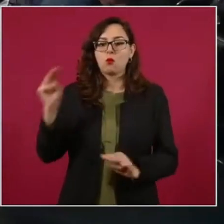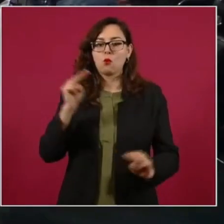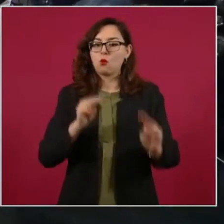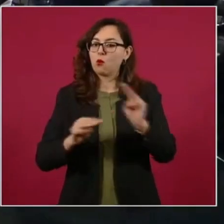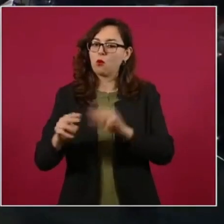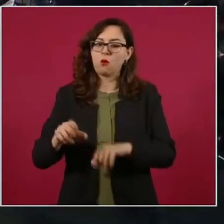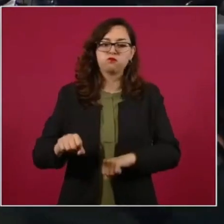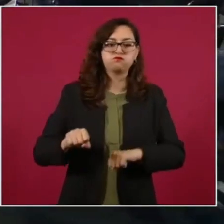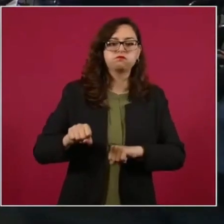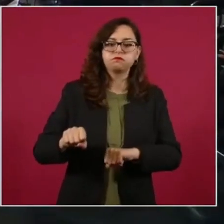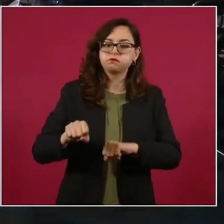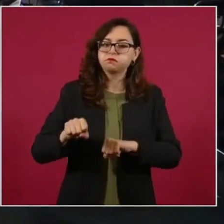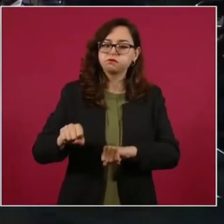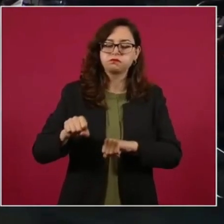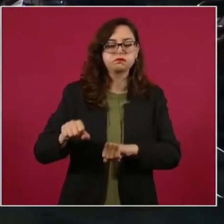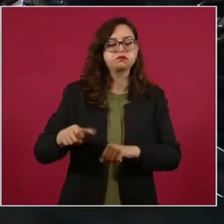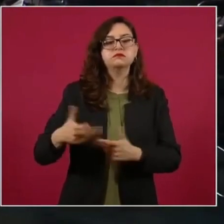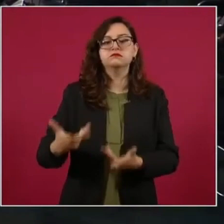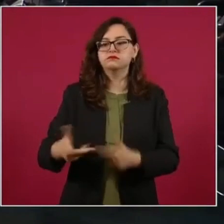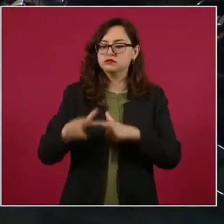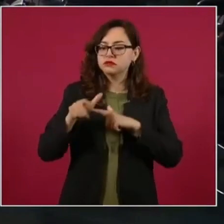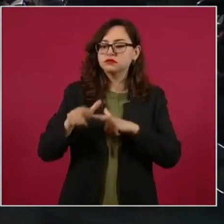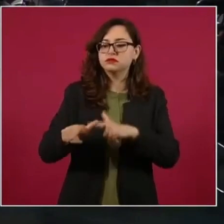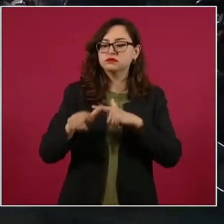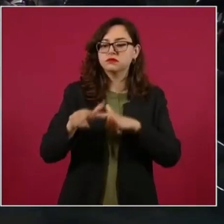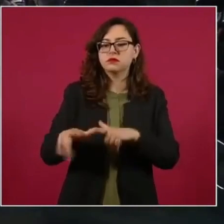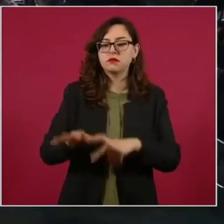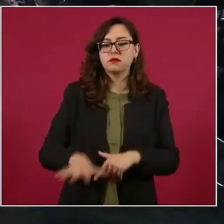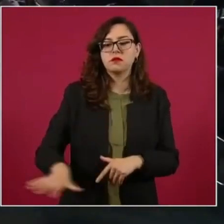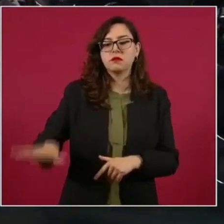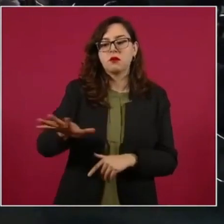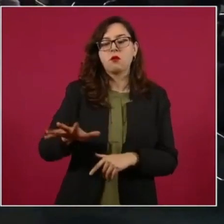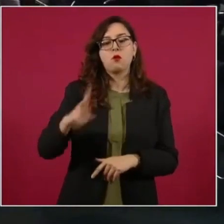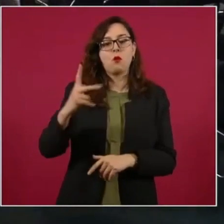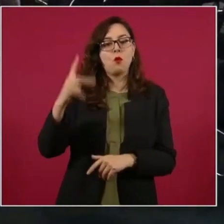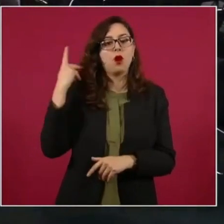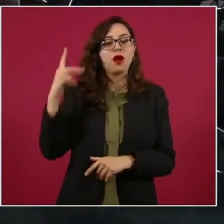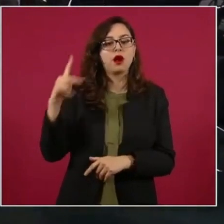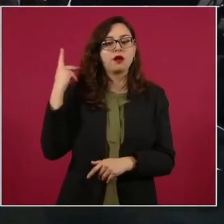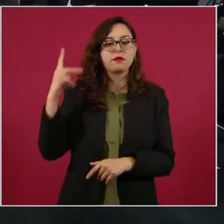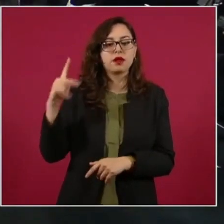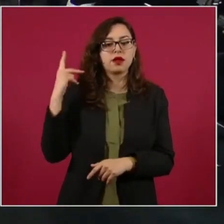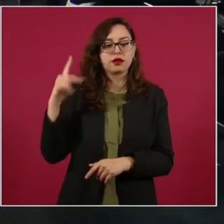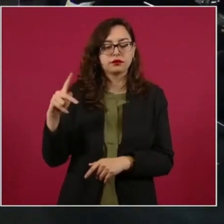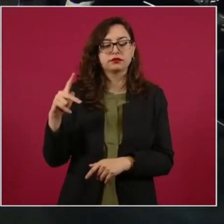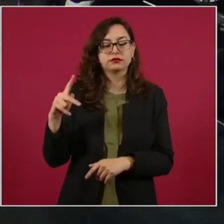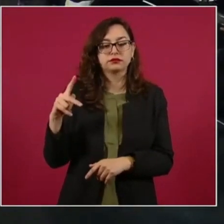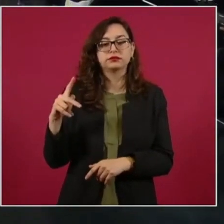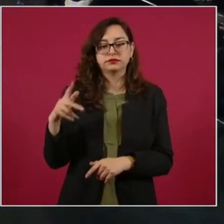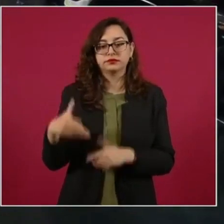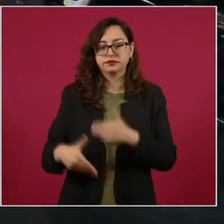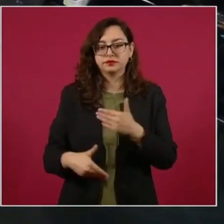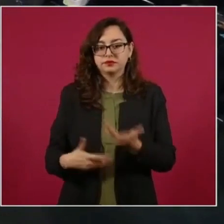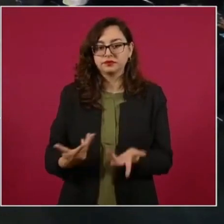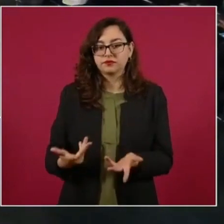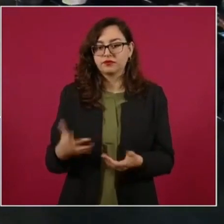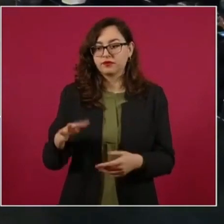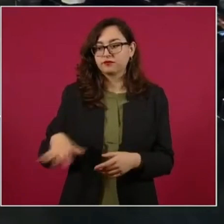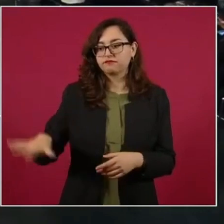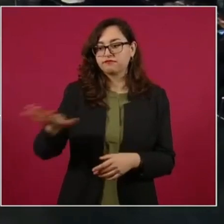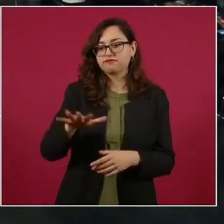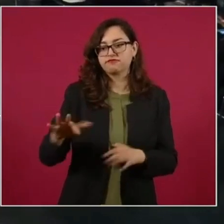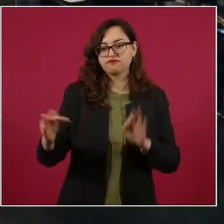de Puebla, ahí por Huauchinango, por ahí está Tlaxcalaltongo, es